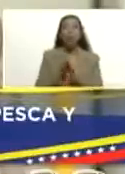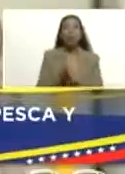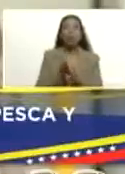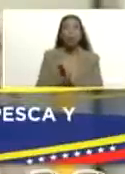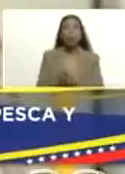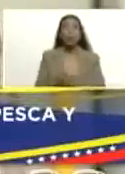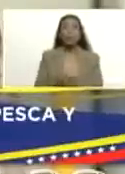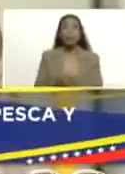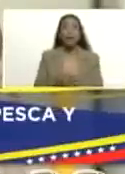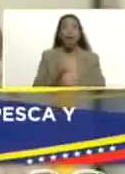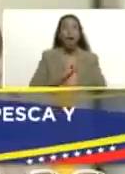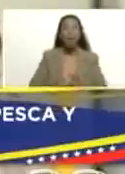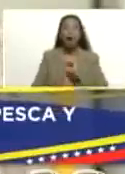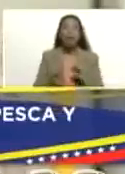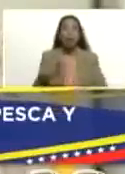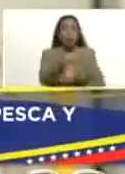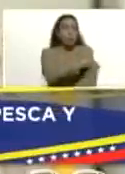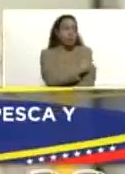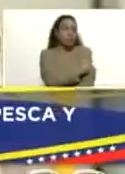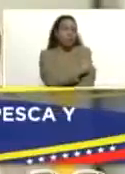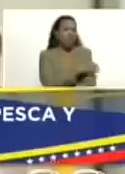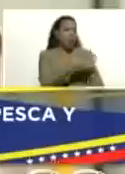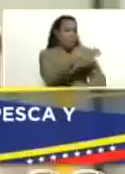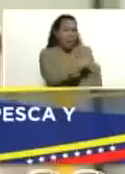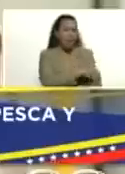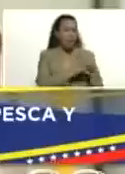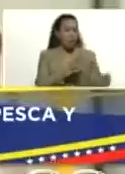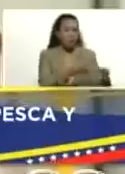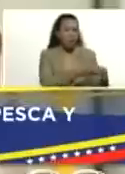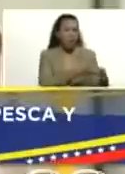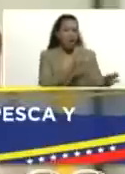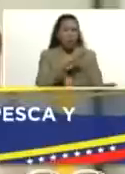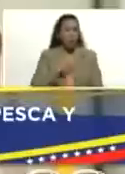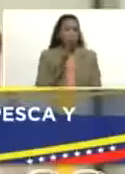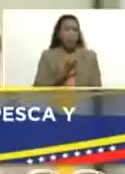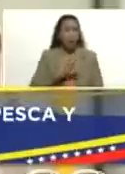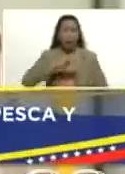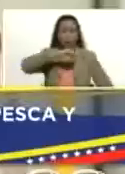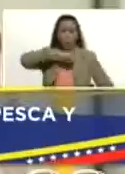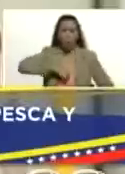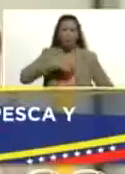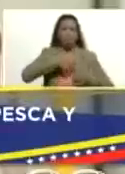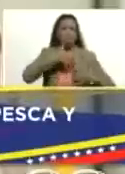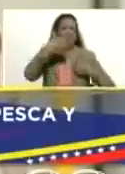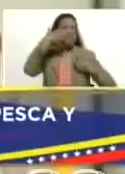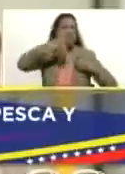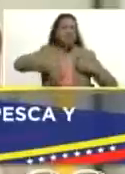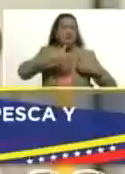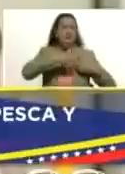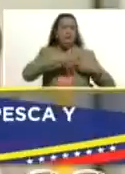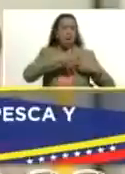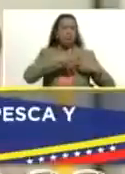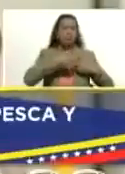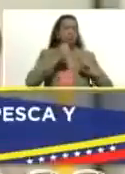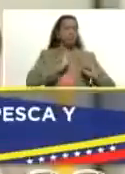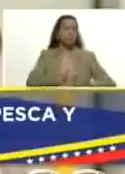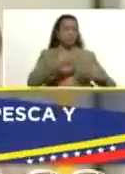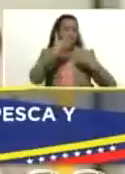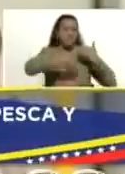desde la antipatria, no puede construir a Venezuela. Alguien que tenga en su corazón y en su mente la